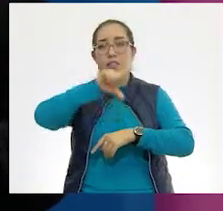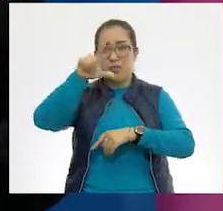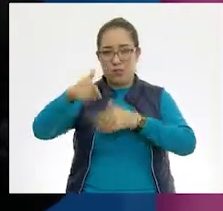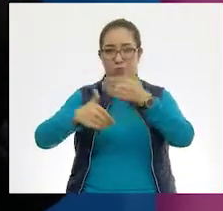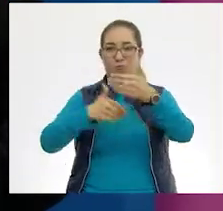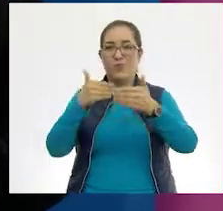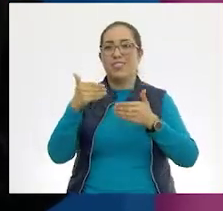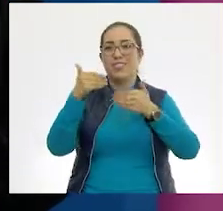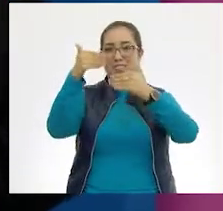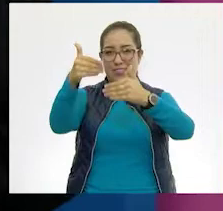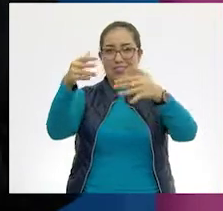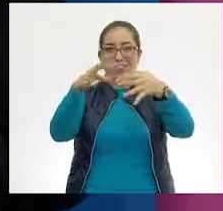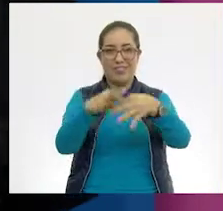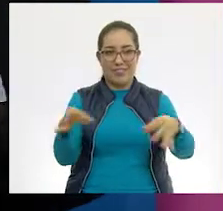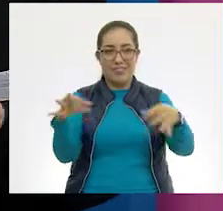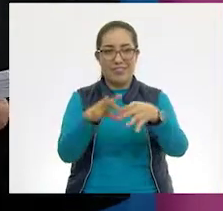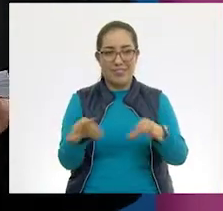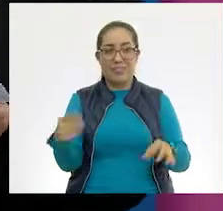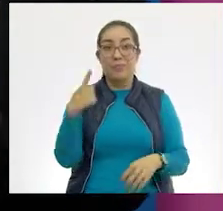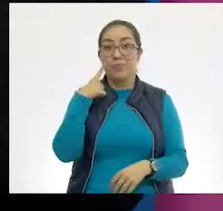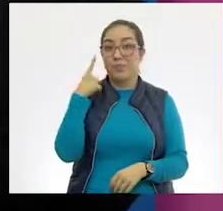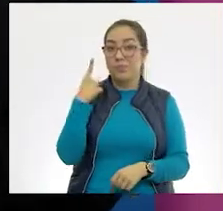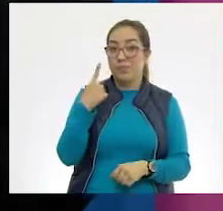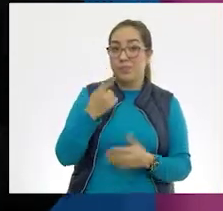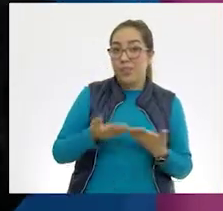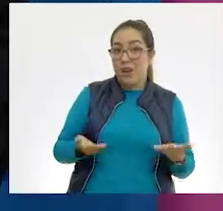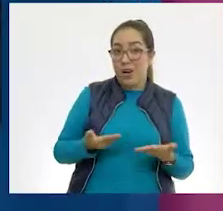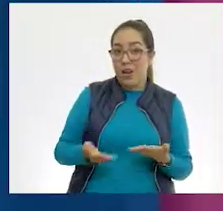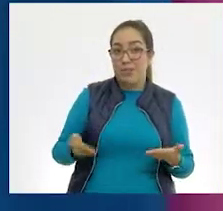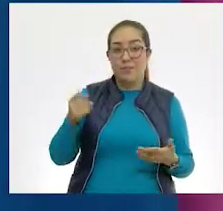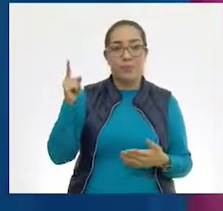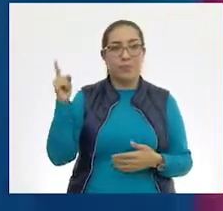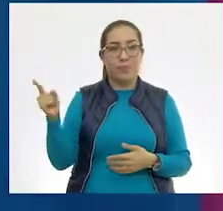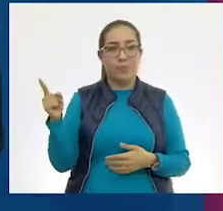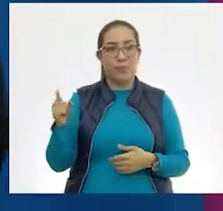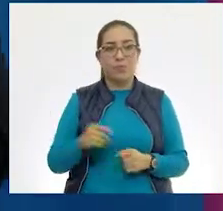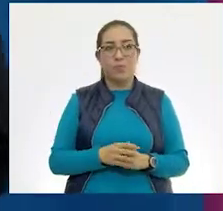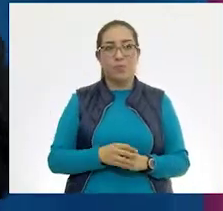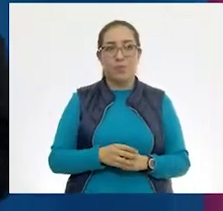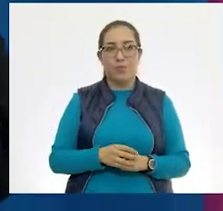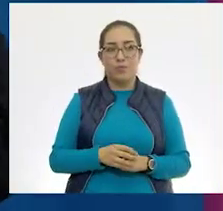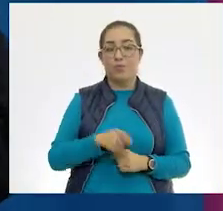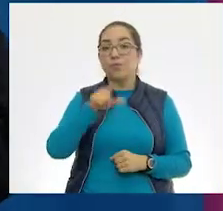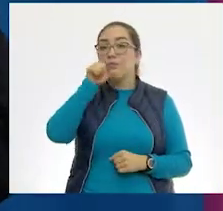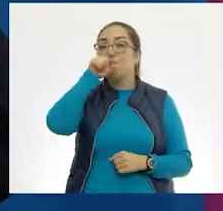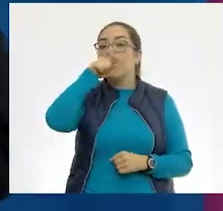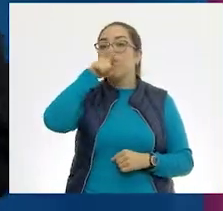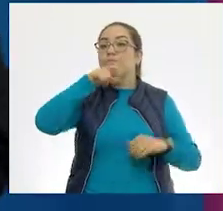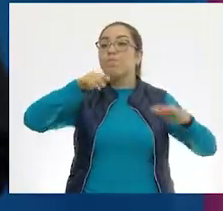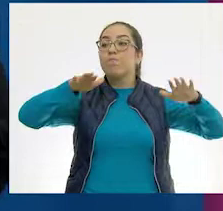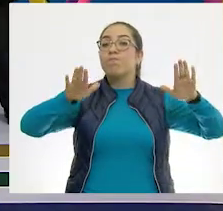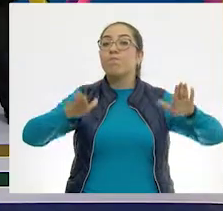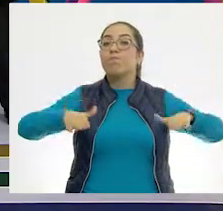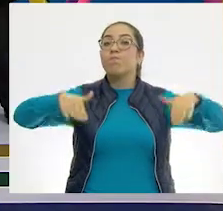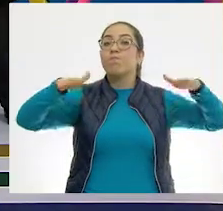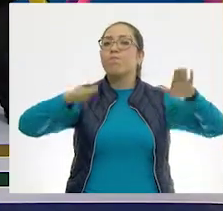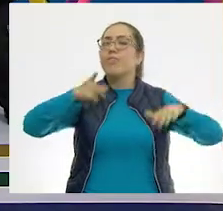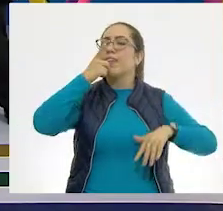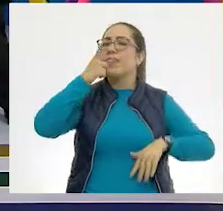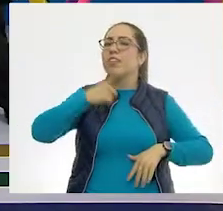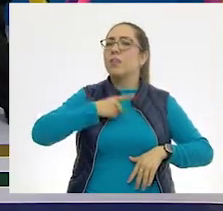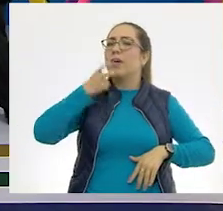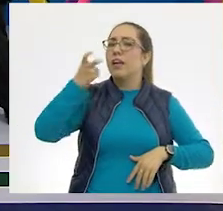más adelante. Muy bien. Ahora vamos con las aves. Dime, ¿las aves